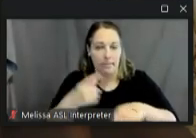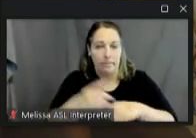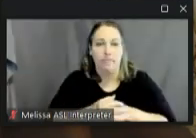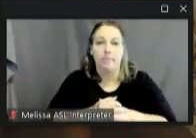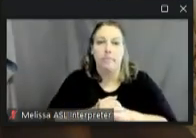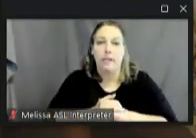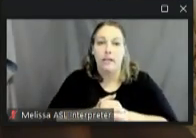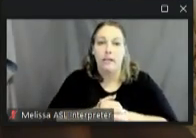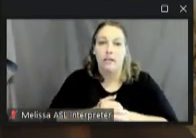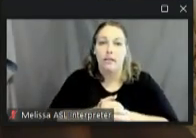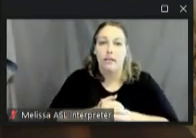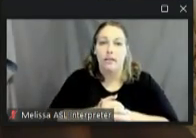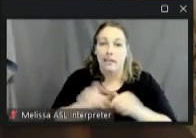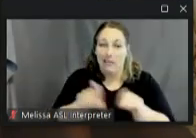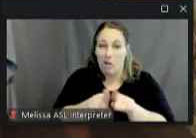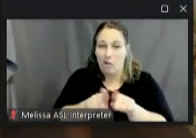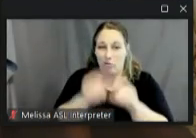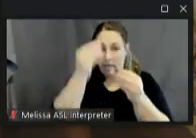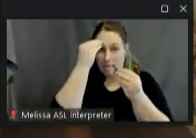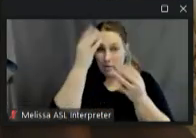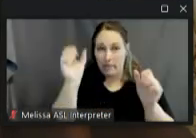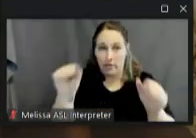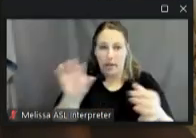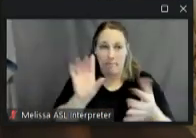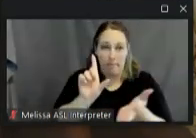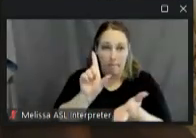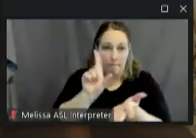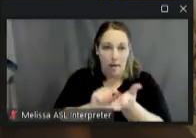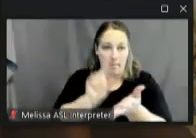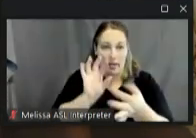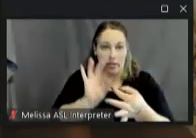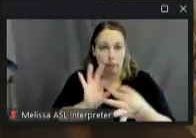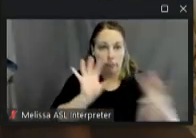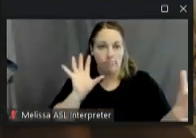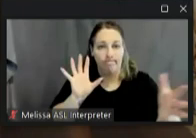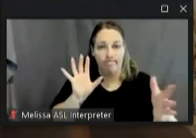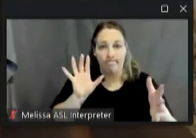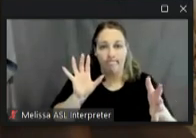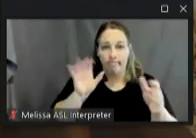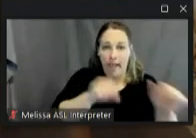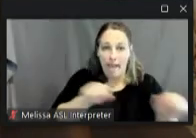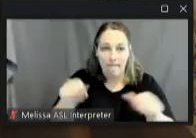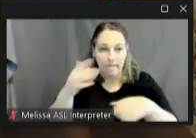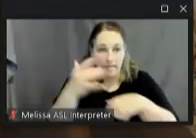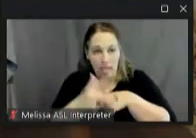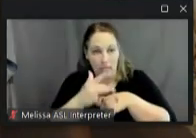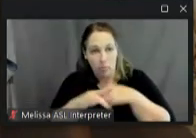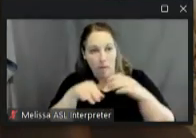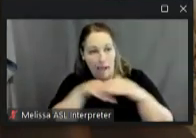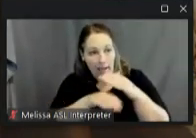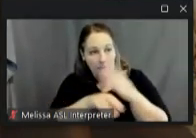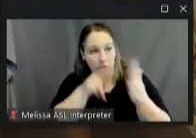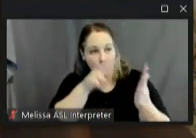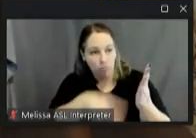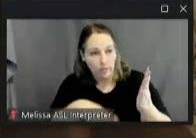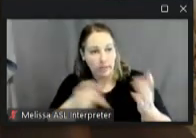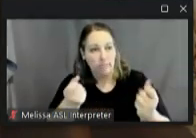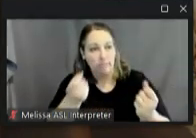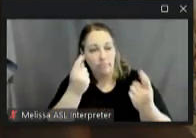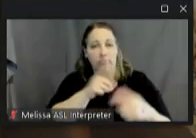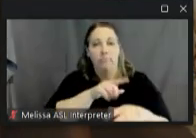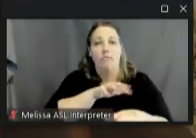y mujeres con discapacidad, también lo que asumimos es, a partir de lo que tenemos,